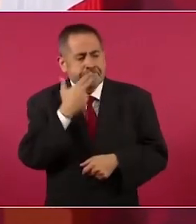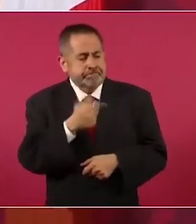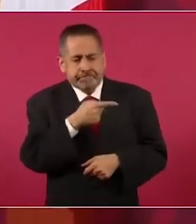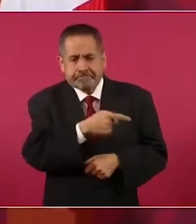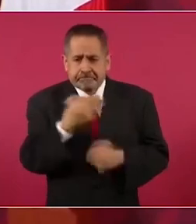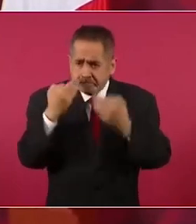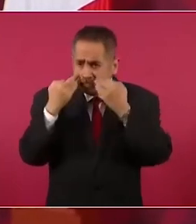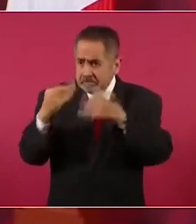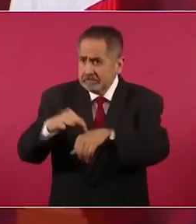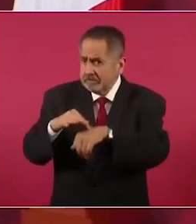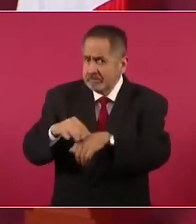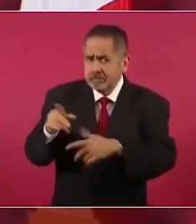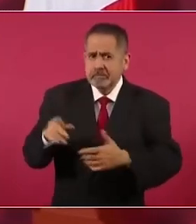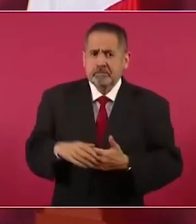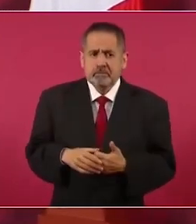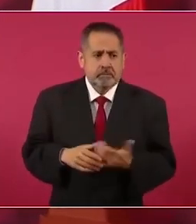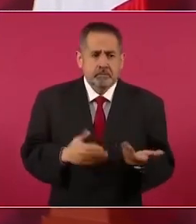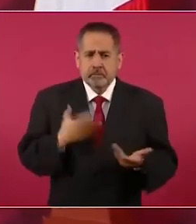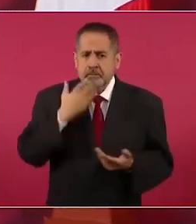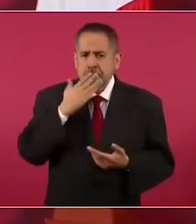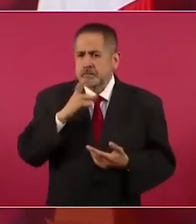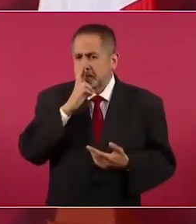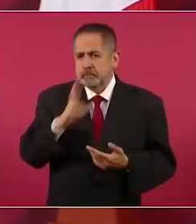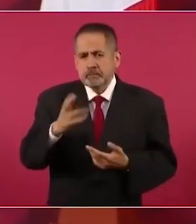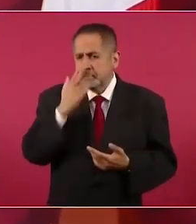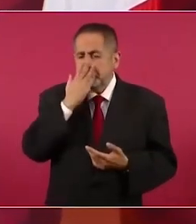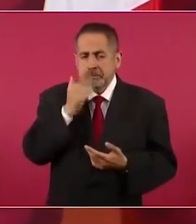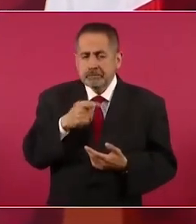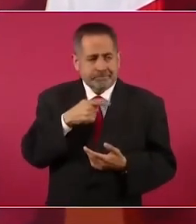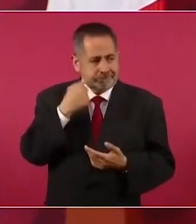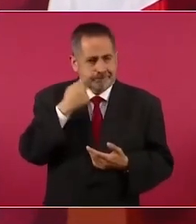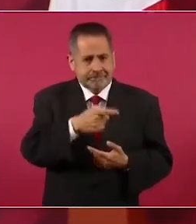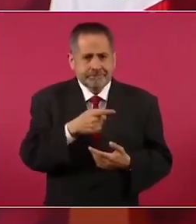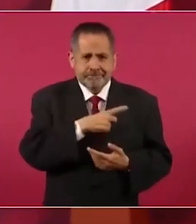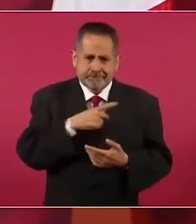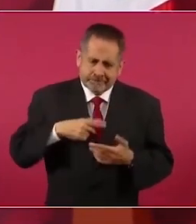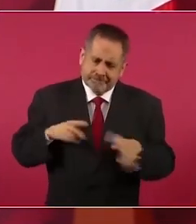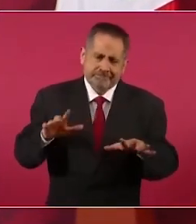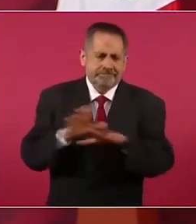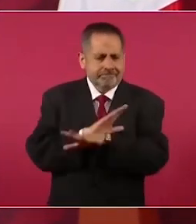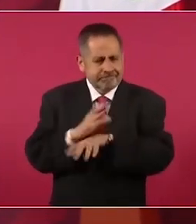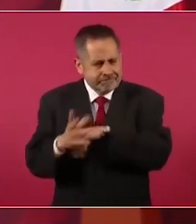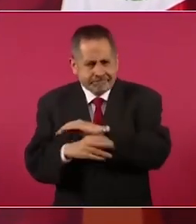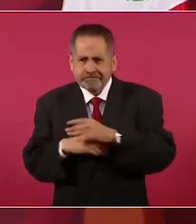Que no eran buenos los resultados y que había que cambiar.